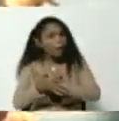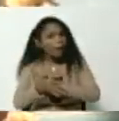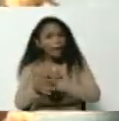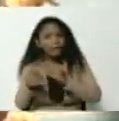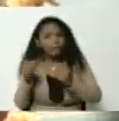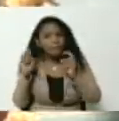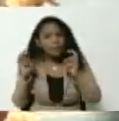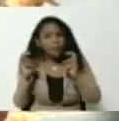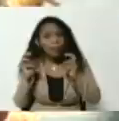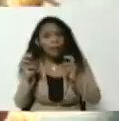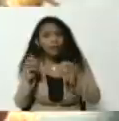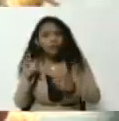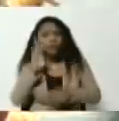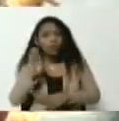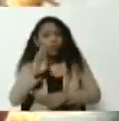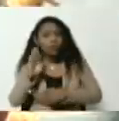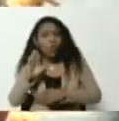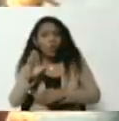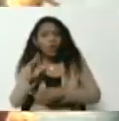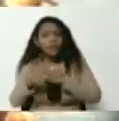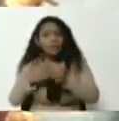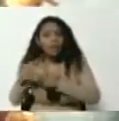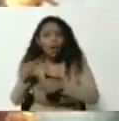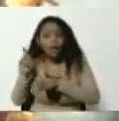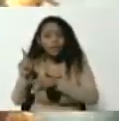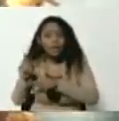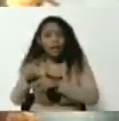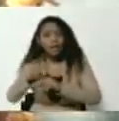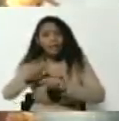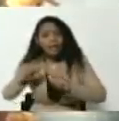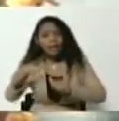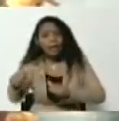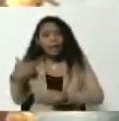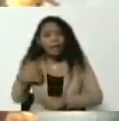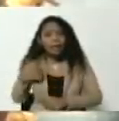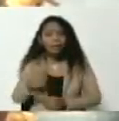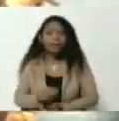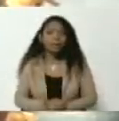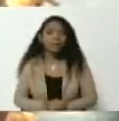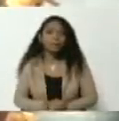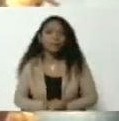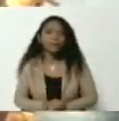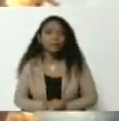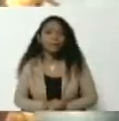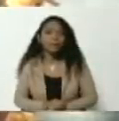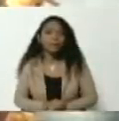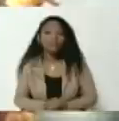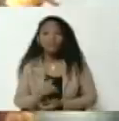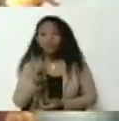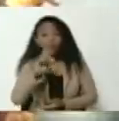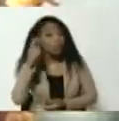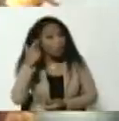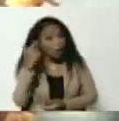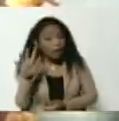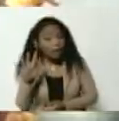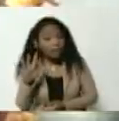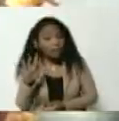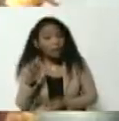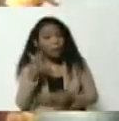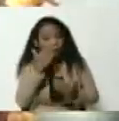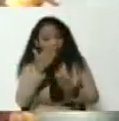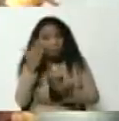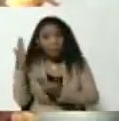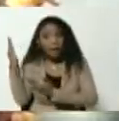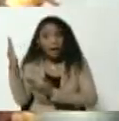hechos delictivos que ocurrieron en suelo argentino. Si no me creen,